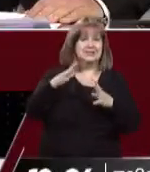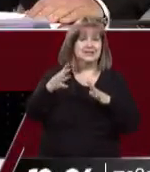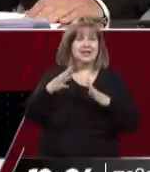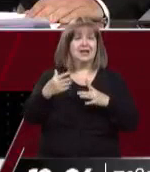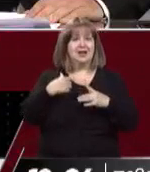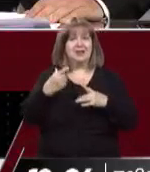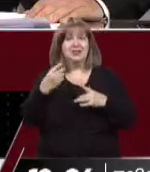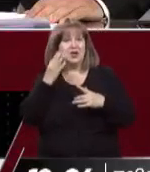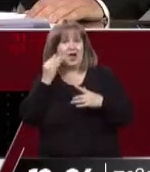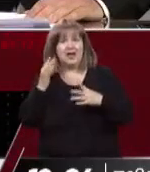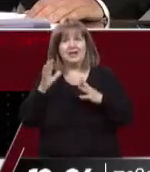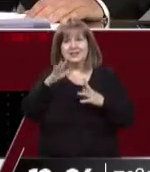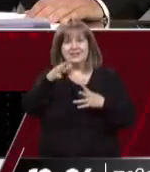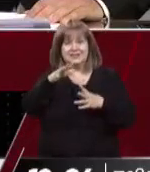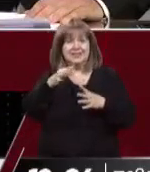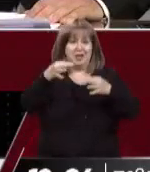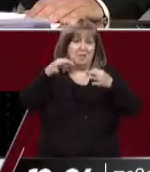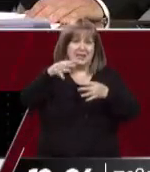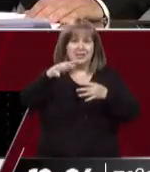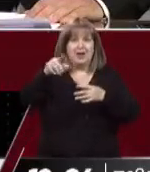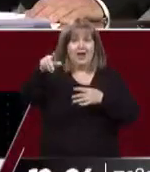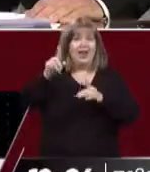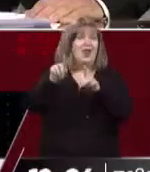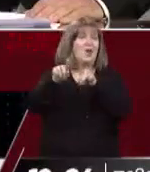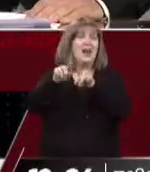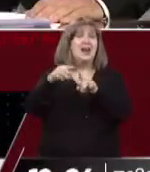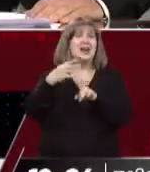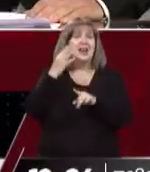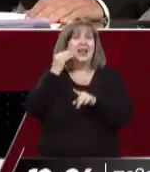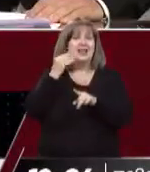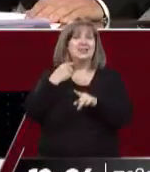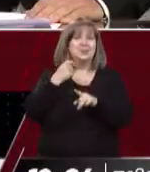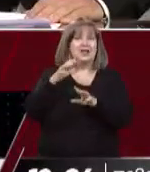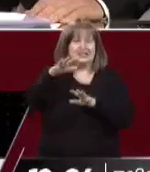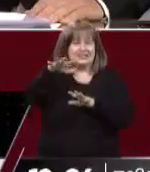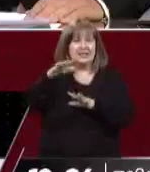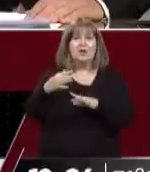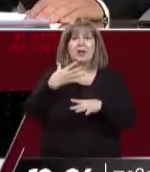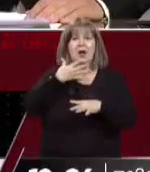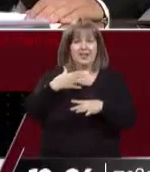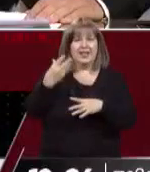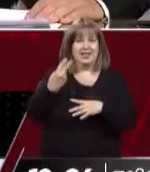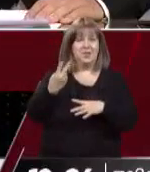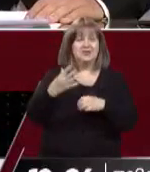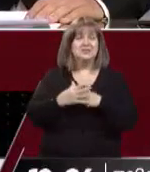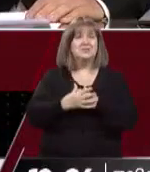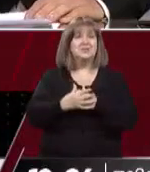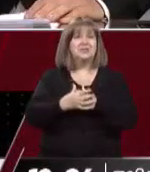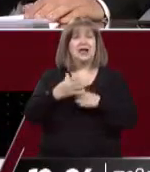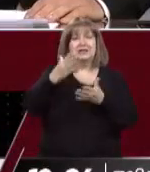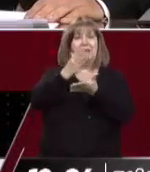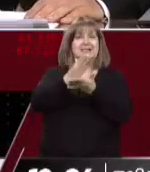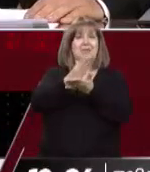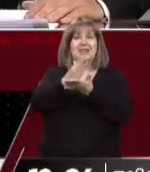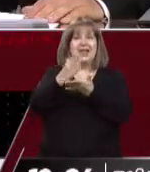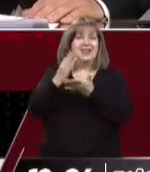nos defendíamos en inglés, no hablábamos muy bien. Y él no habla muy bien español, pero se defendía también. Entonces, mitad y mitad,